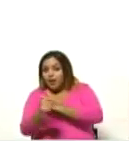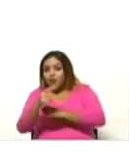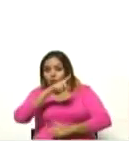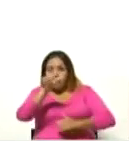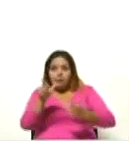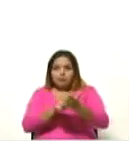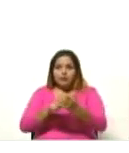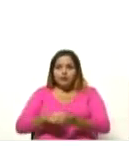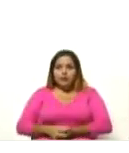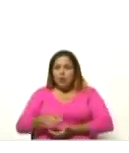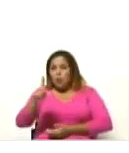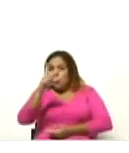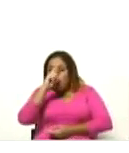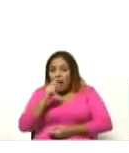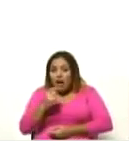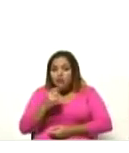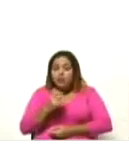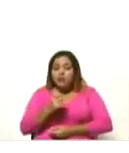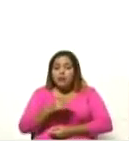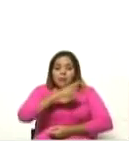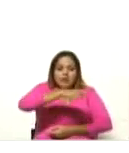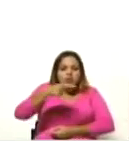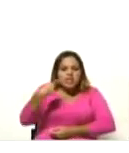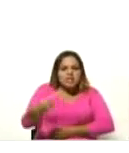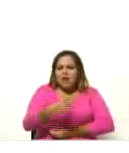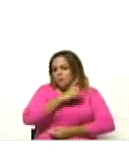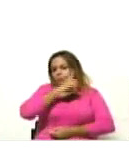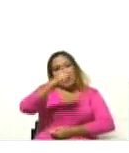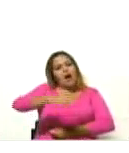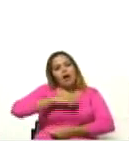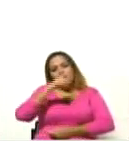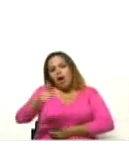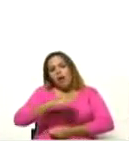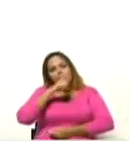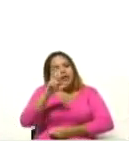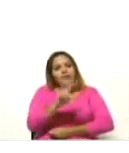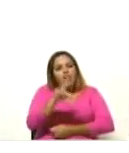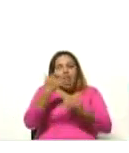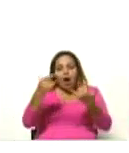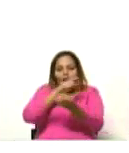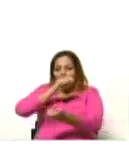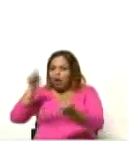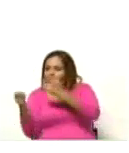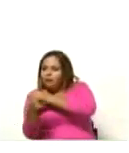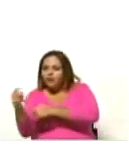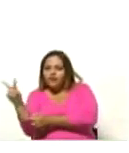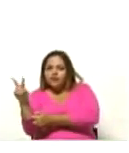año aproximadamente la gente estaba en una onda del 58% que íbamos por un barranco y ahora el